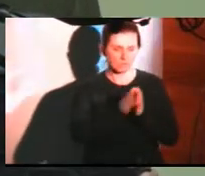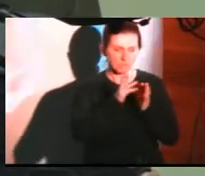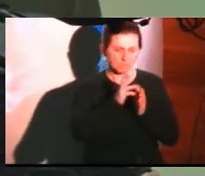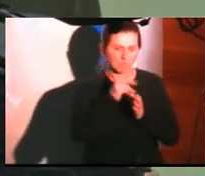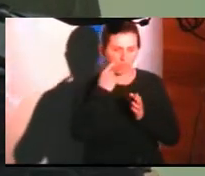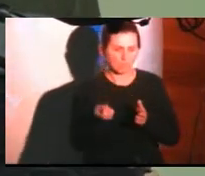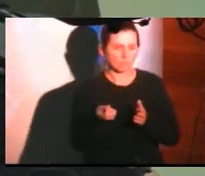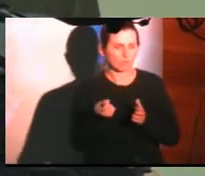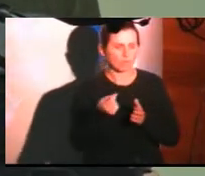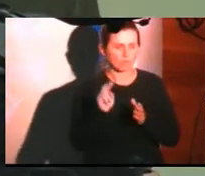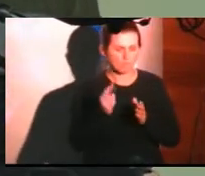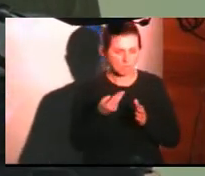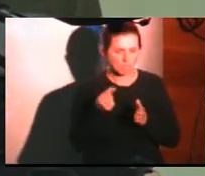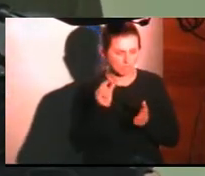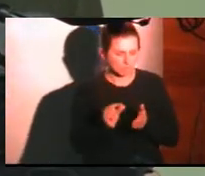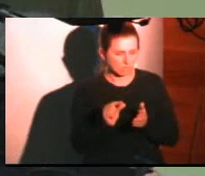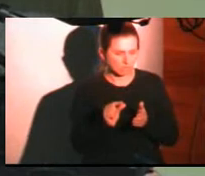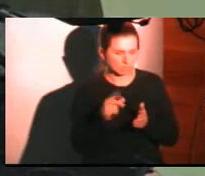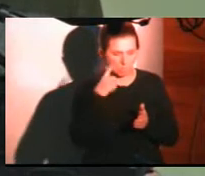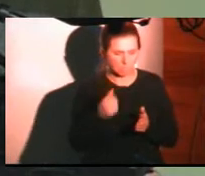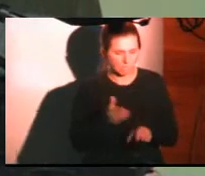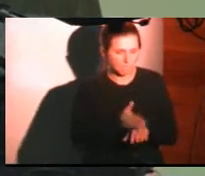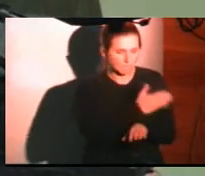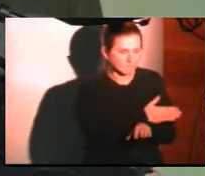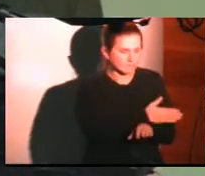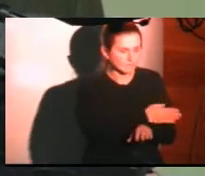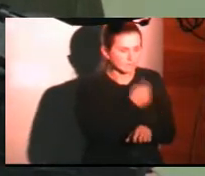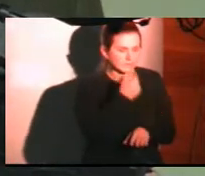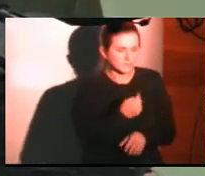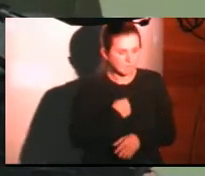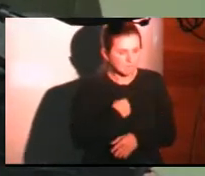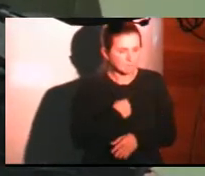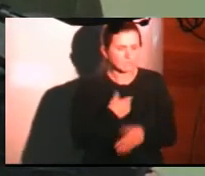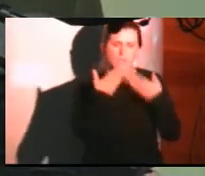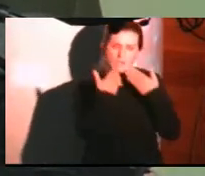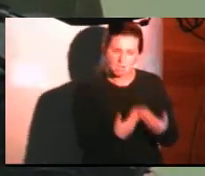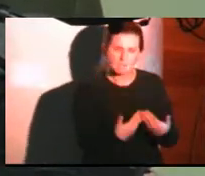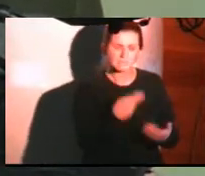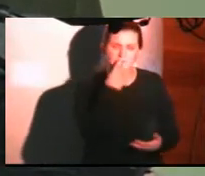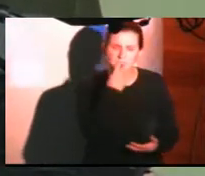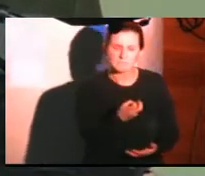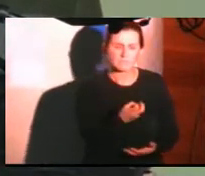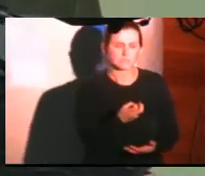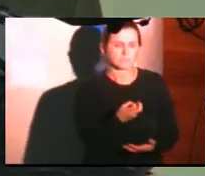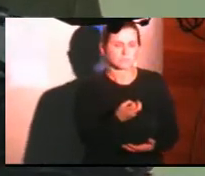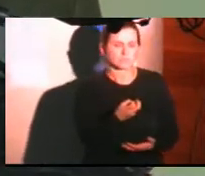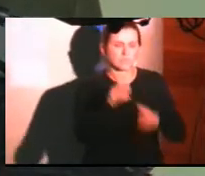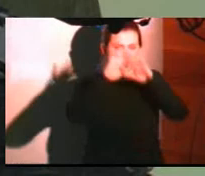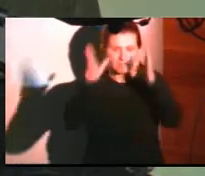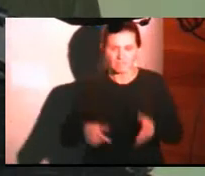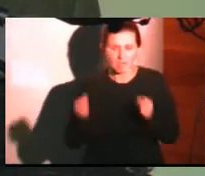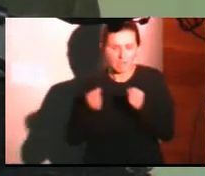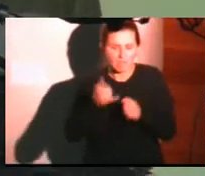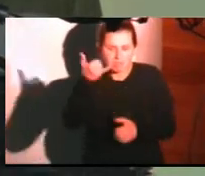decía, gracias porque la electricidad me permite a mí tener una heladera. Yo tengo 91 años, nunca